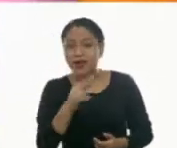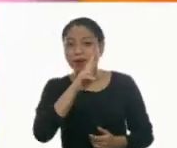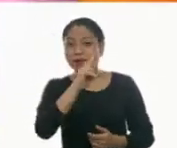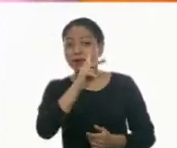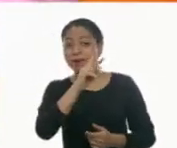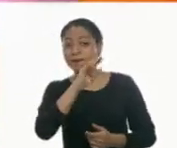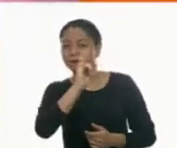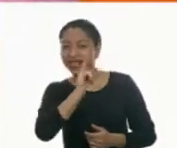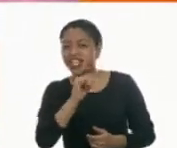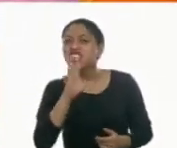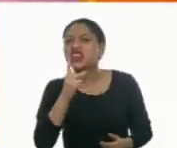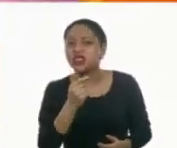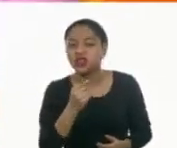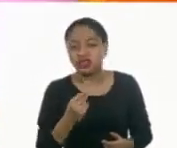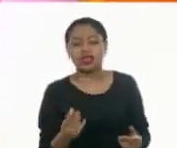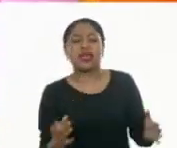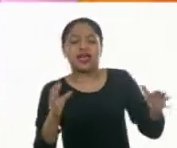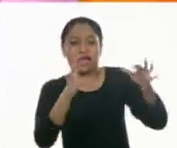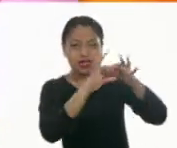Aquí. Eso.